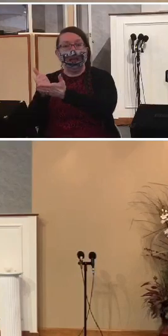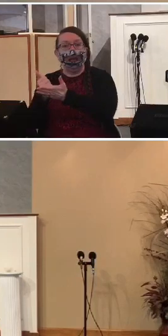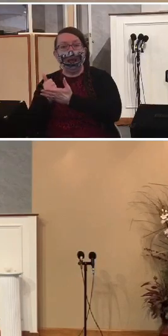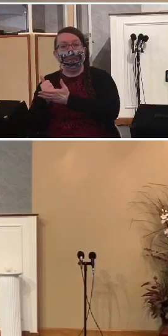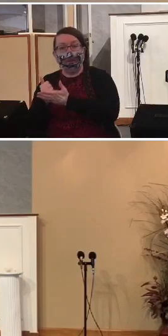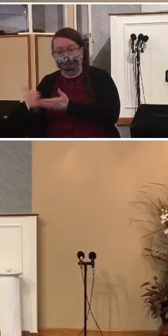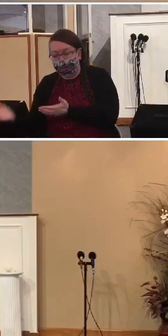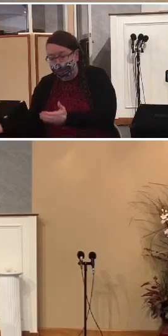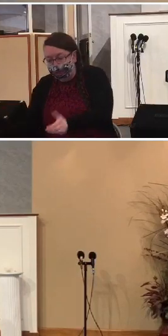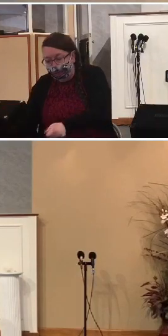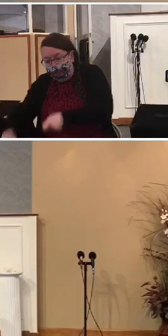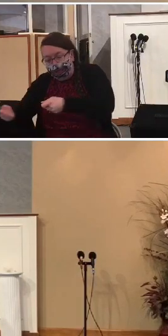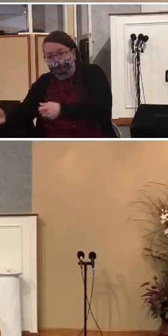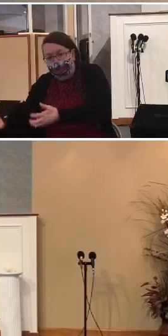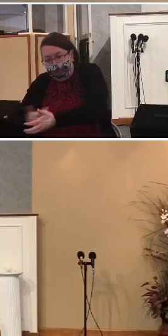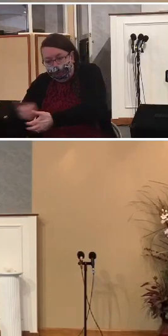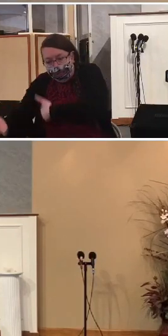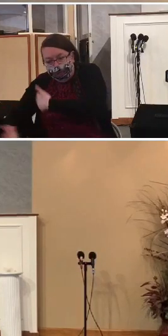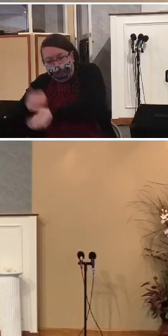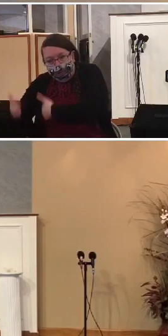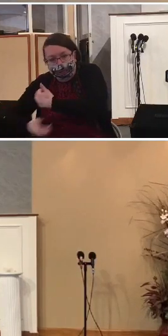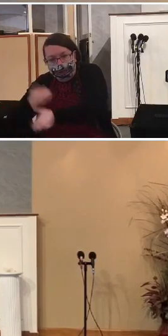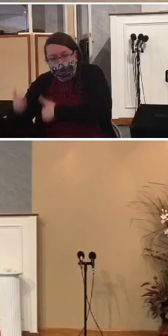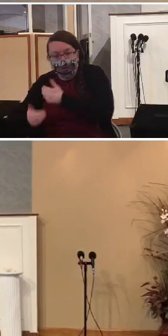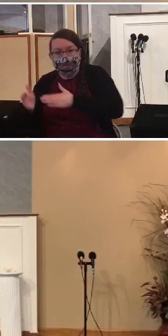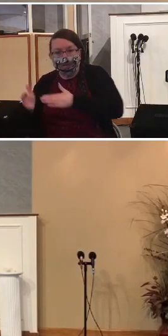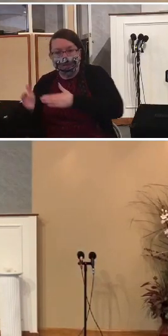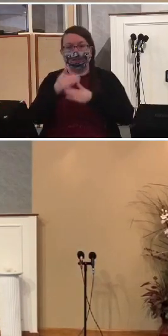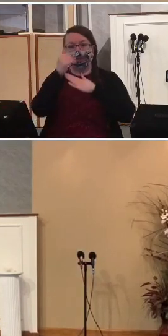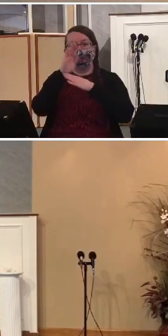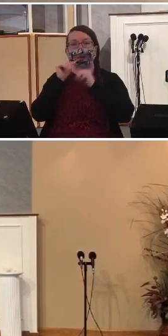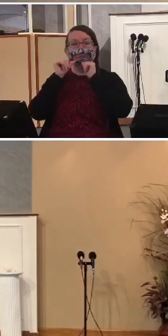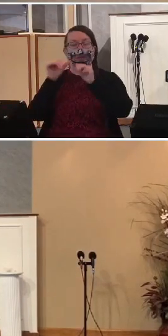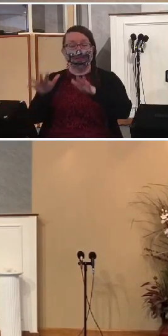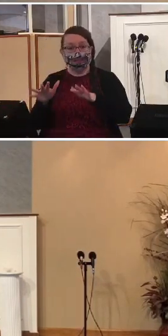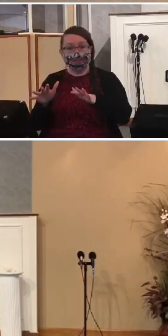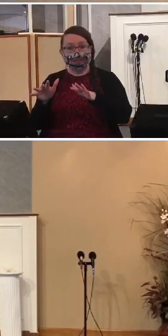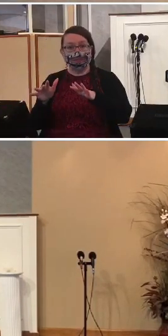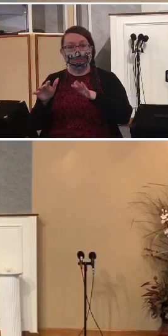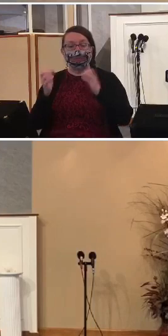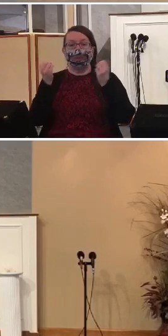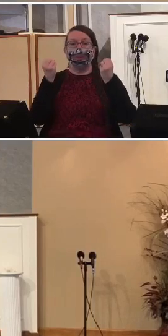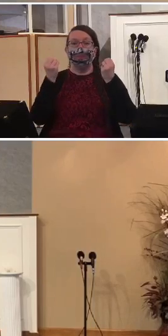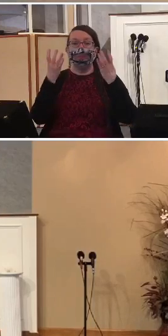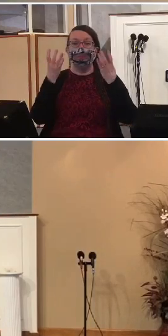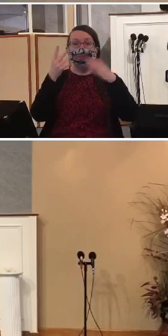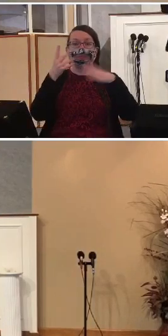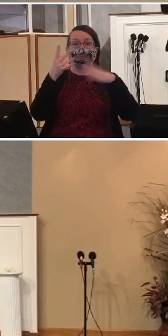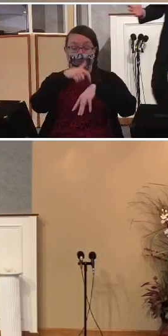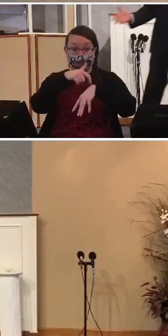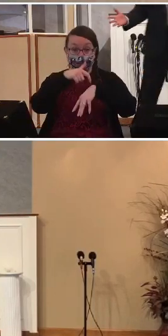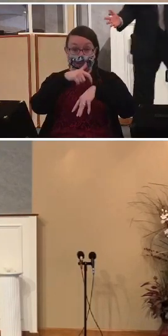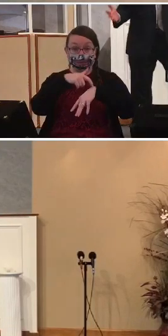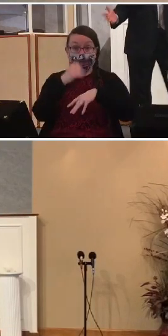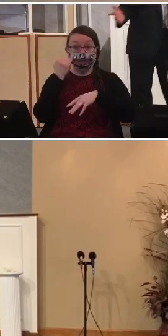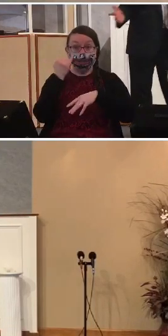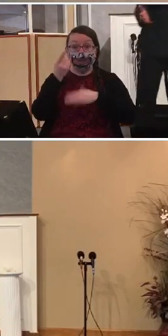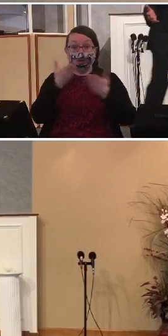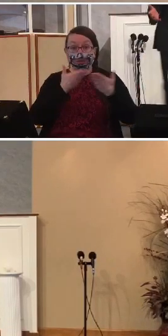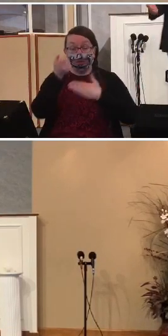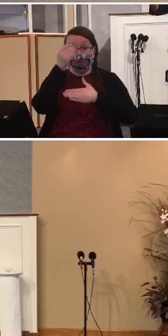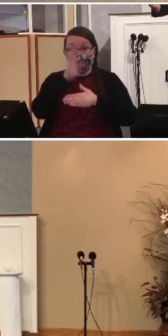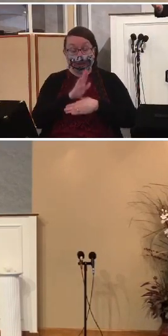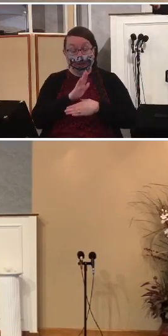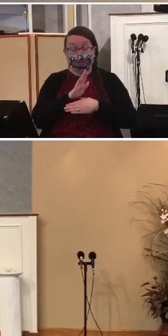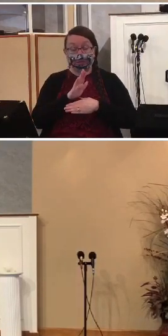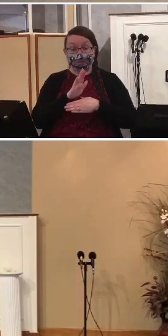Ayúdame con las bendiciones que Dios ha puesto sobre mí. ¿Cuántas veces? Vamos, si tú has vivido por Dios por un